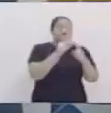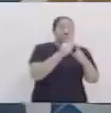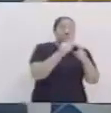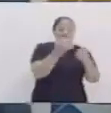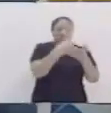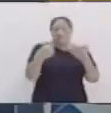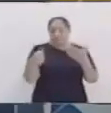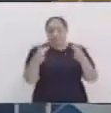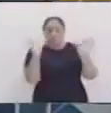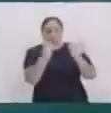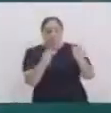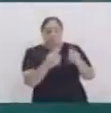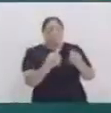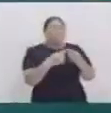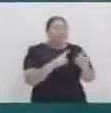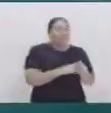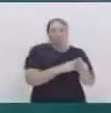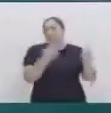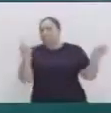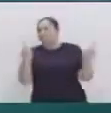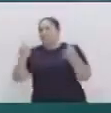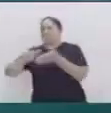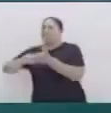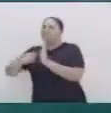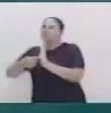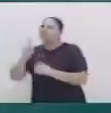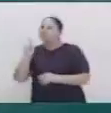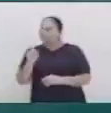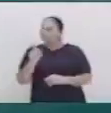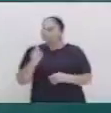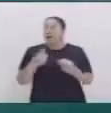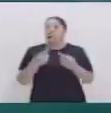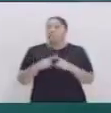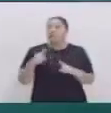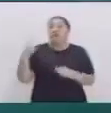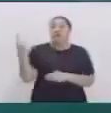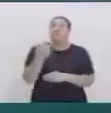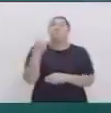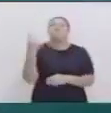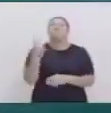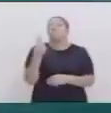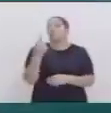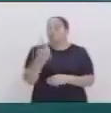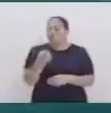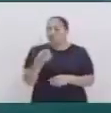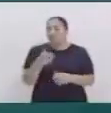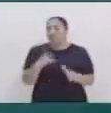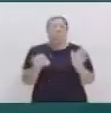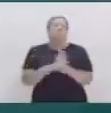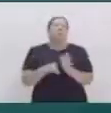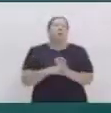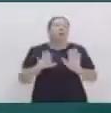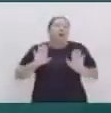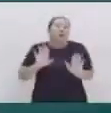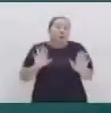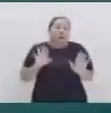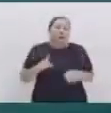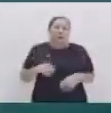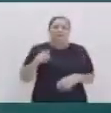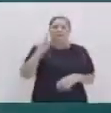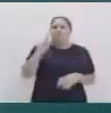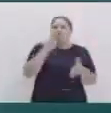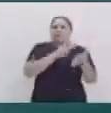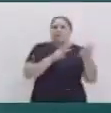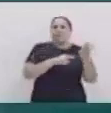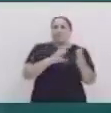dos significados. Por eso es importante que tomes en cuenta todo el contexto que está en la palabra. Por ejemplo, algo tan sencillo.